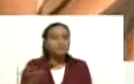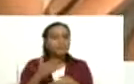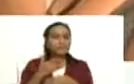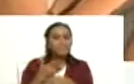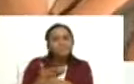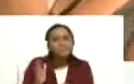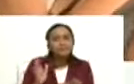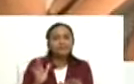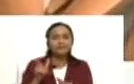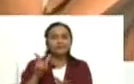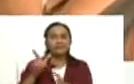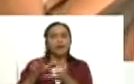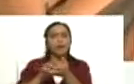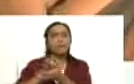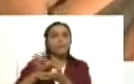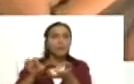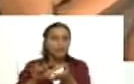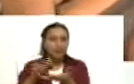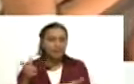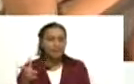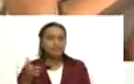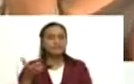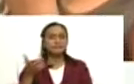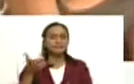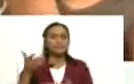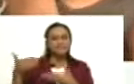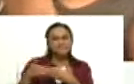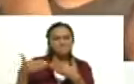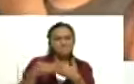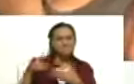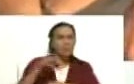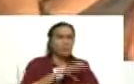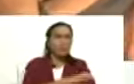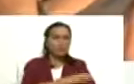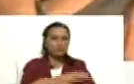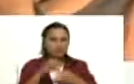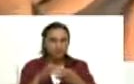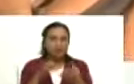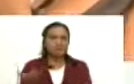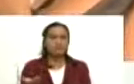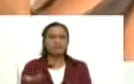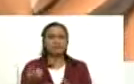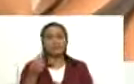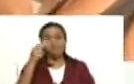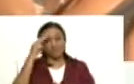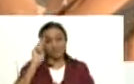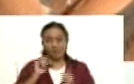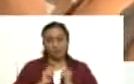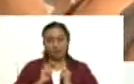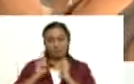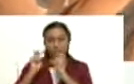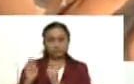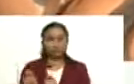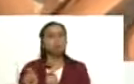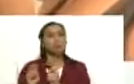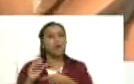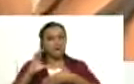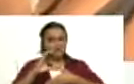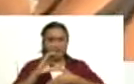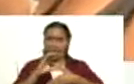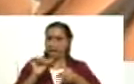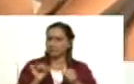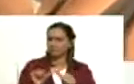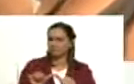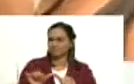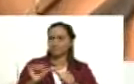derecha. México tuvo la presidencia con el presidente López Obrador. La CELAC se mantuvo